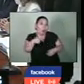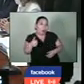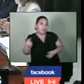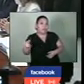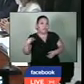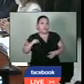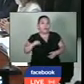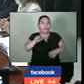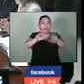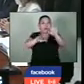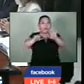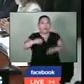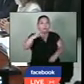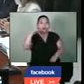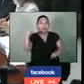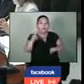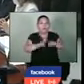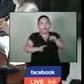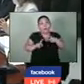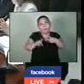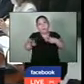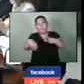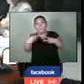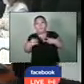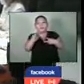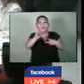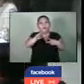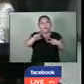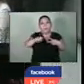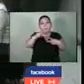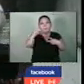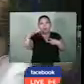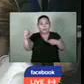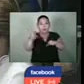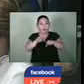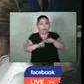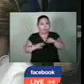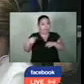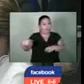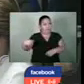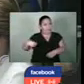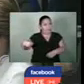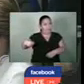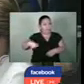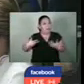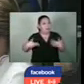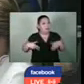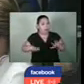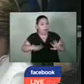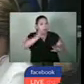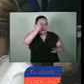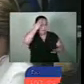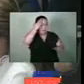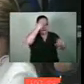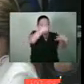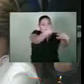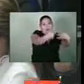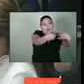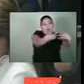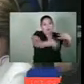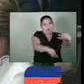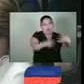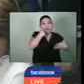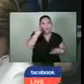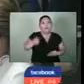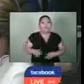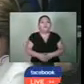de $8,000 y la otra de $2,500, pero aseguró que esto estaba basado en la ley. Escuchemos parte de